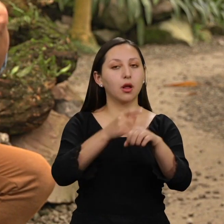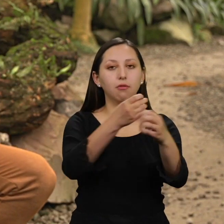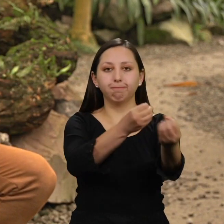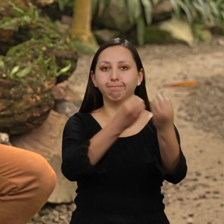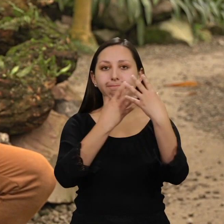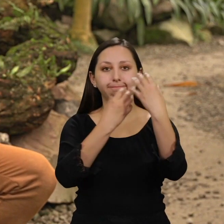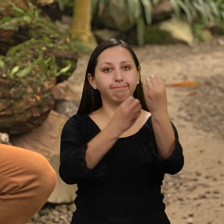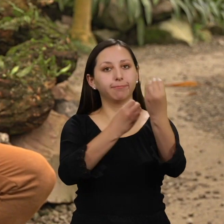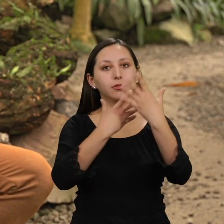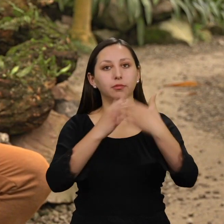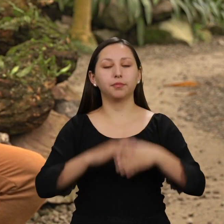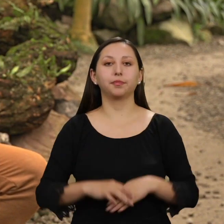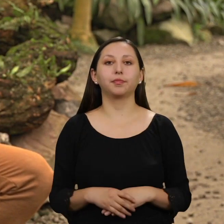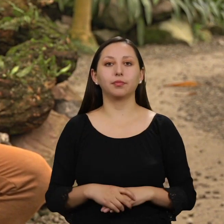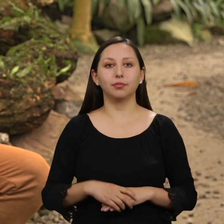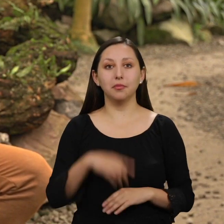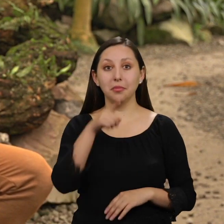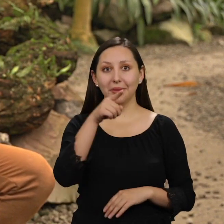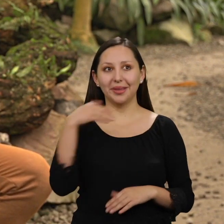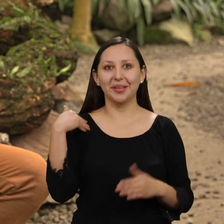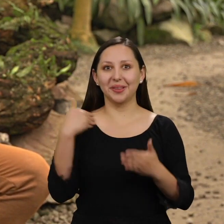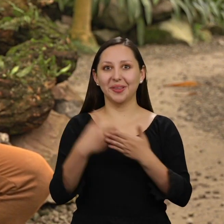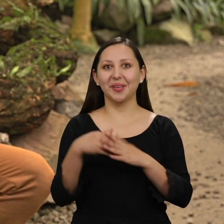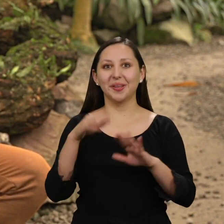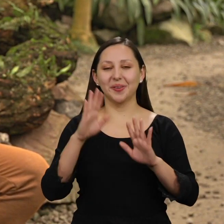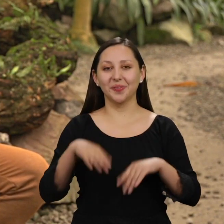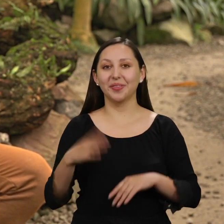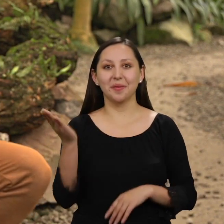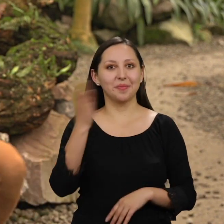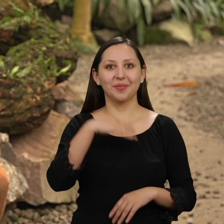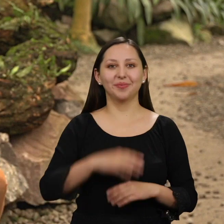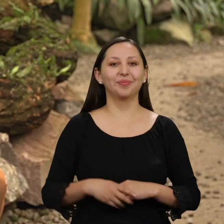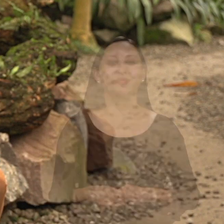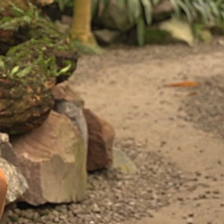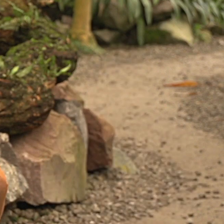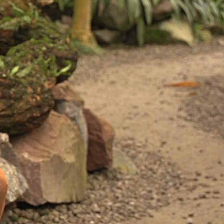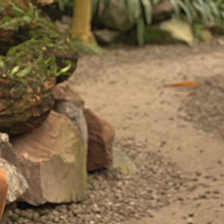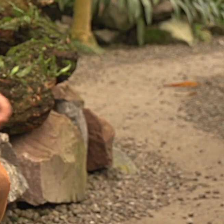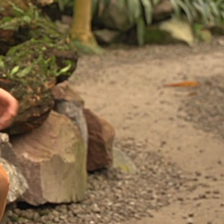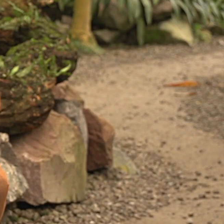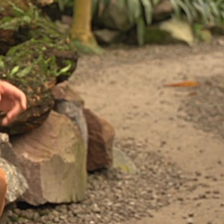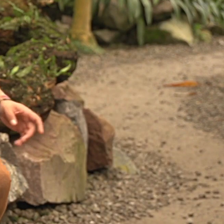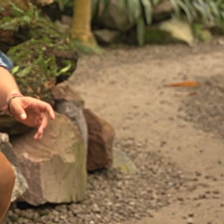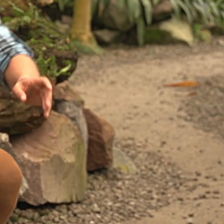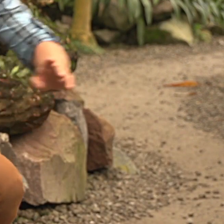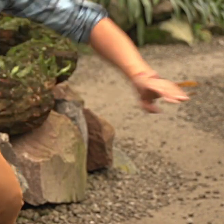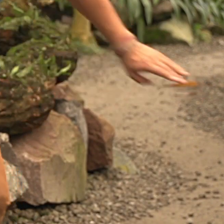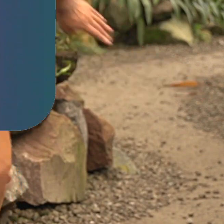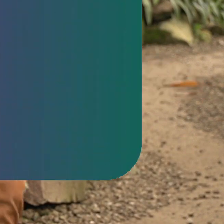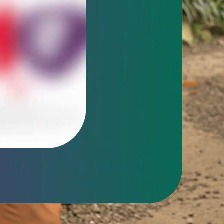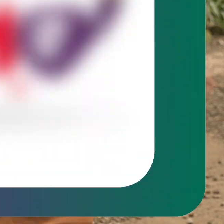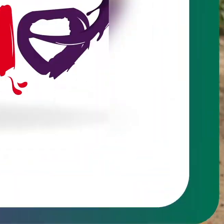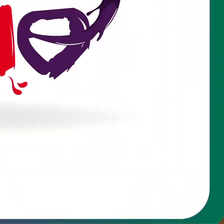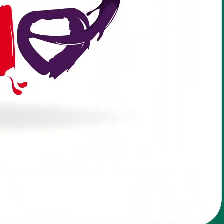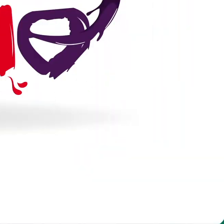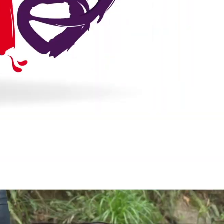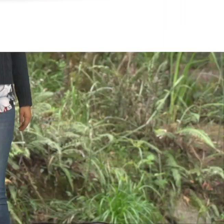sea especialista en el tema ambiental ¿Verdad? Alguien Allá está Vamos a verla